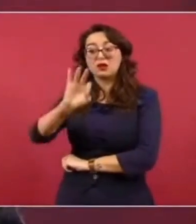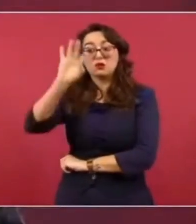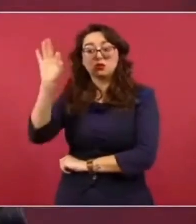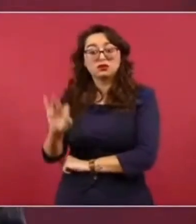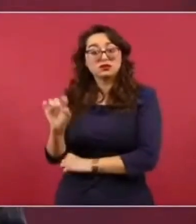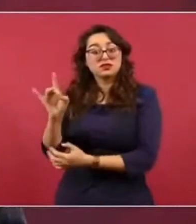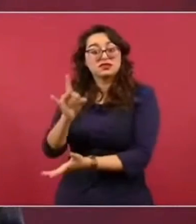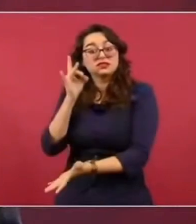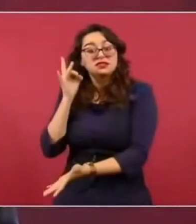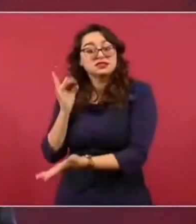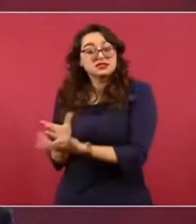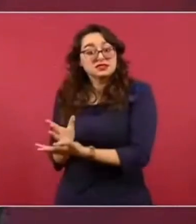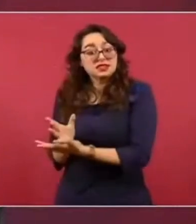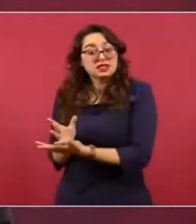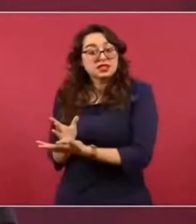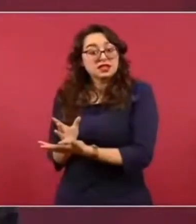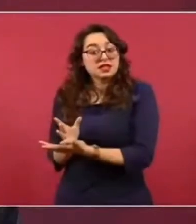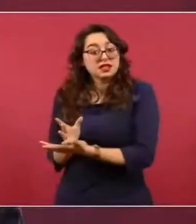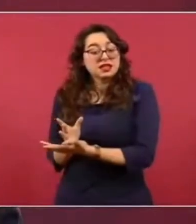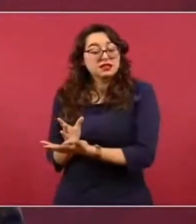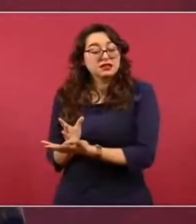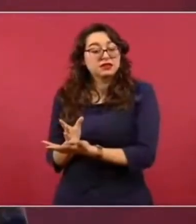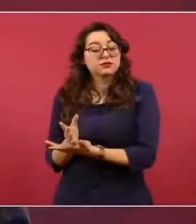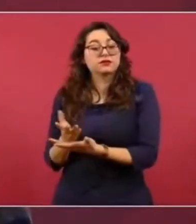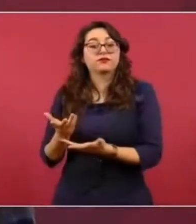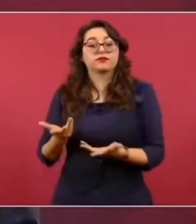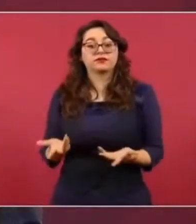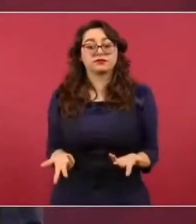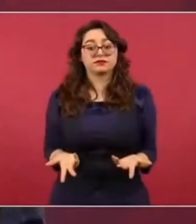Bueno, hasta Zedillo,